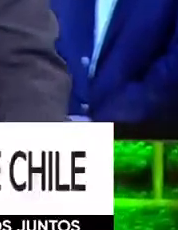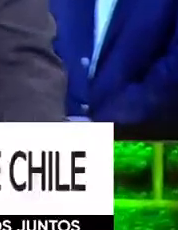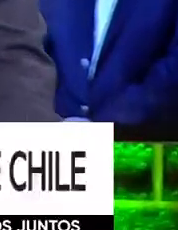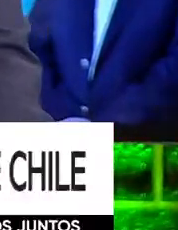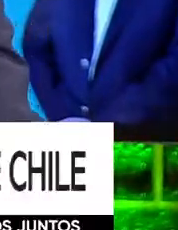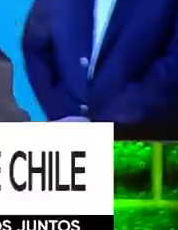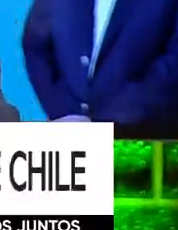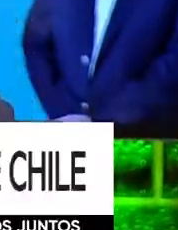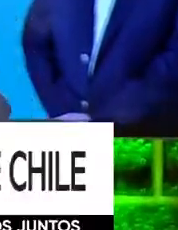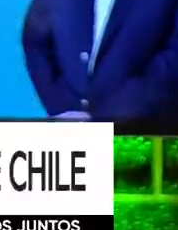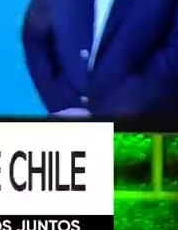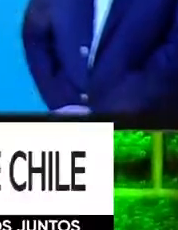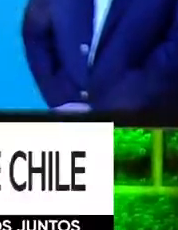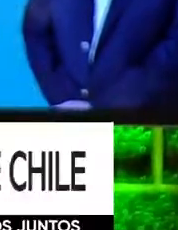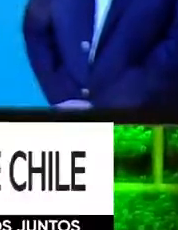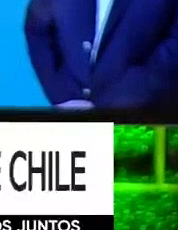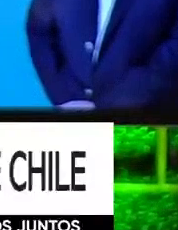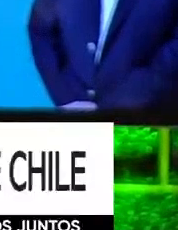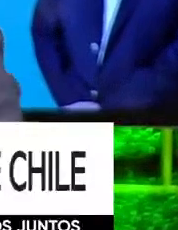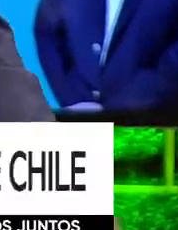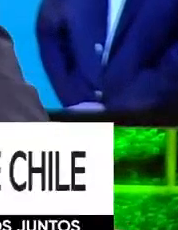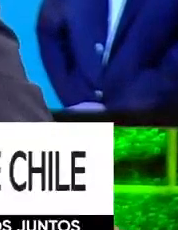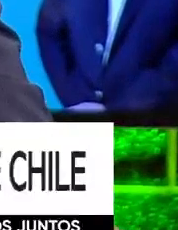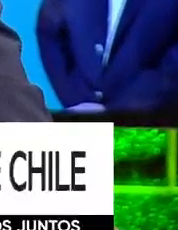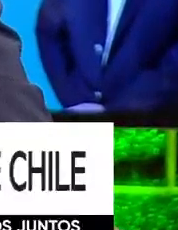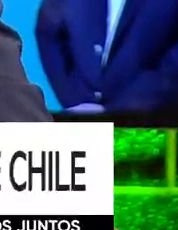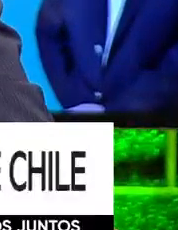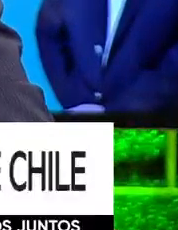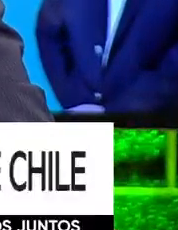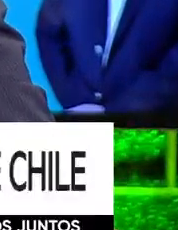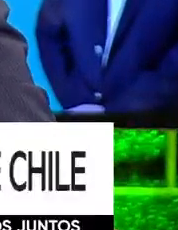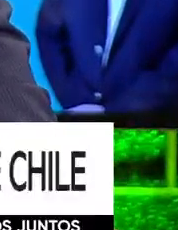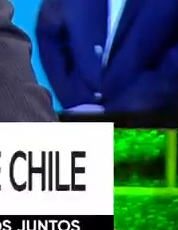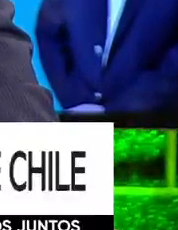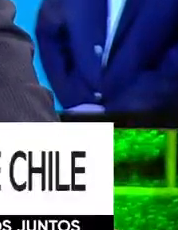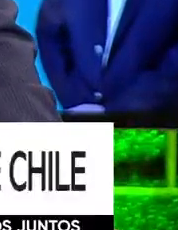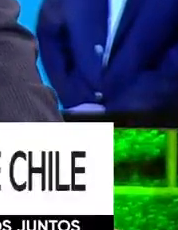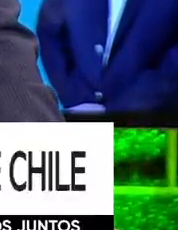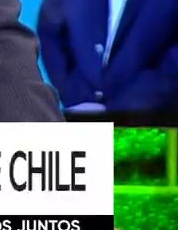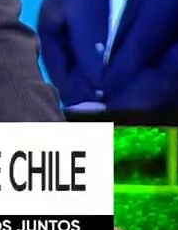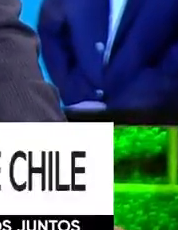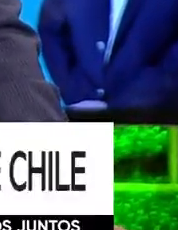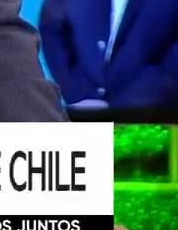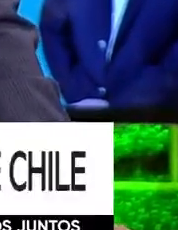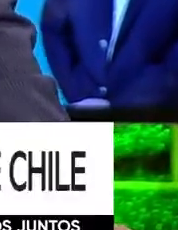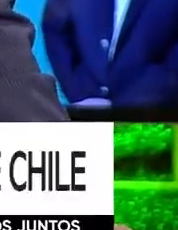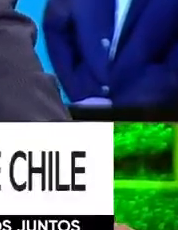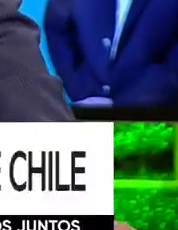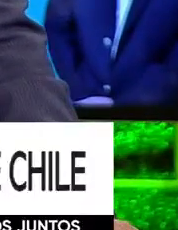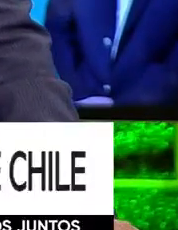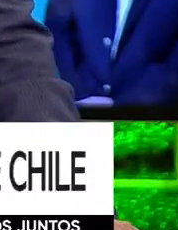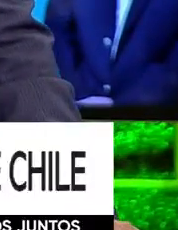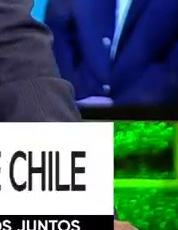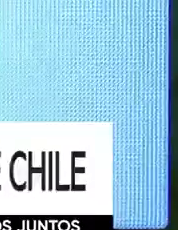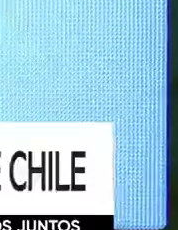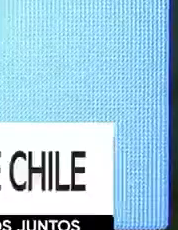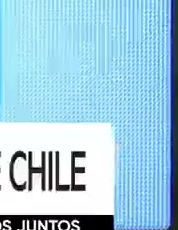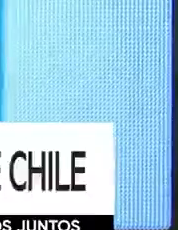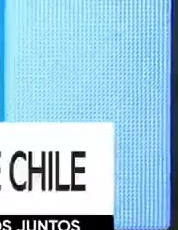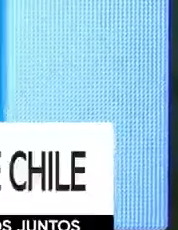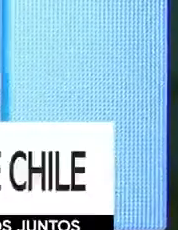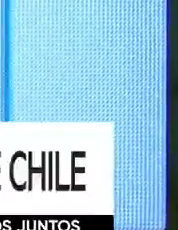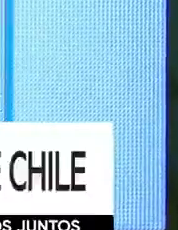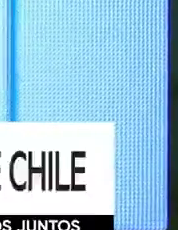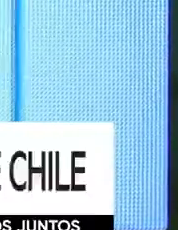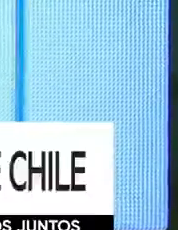Finalmente, el candidato Boric, o el nuevo presidente electo a partir del 11 de marzo, le da las gracias y le dice que lo van a hacer mejor, Marta Lagos. Sí. Una